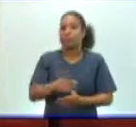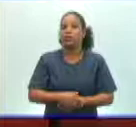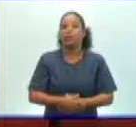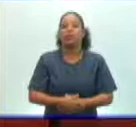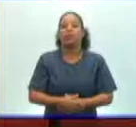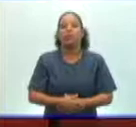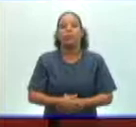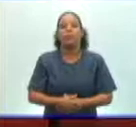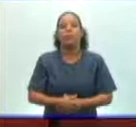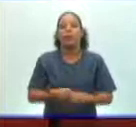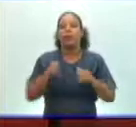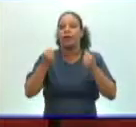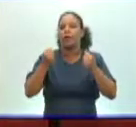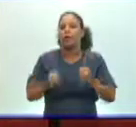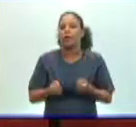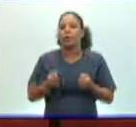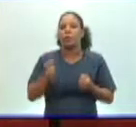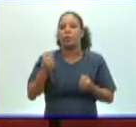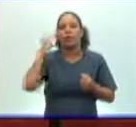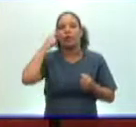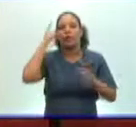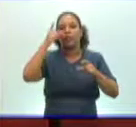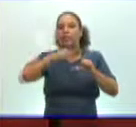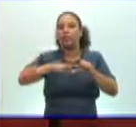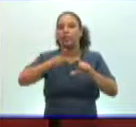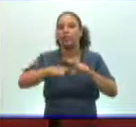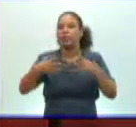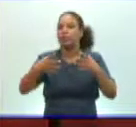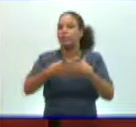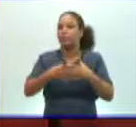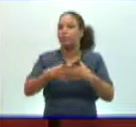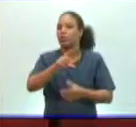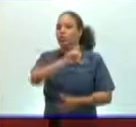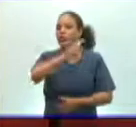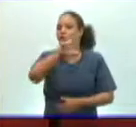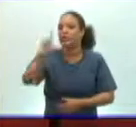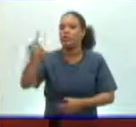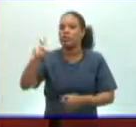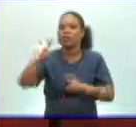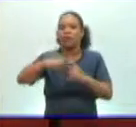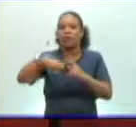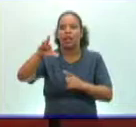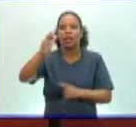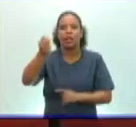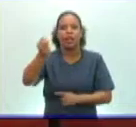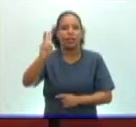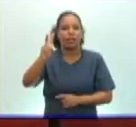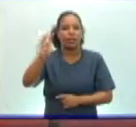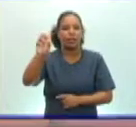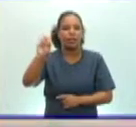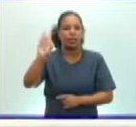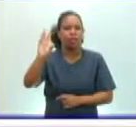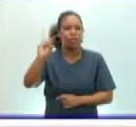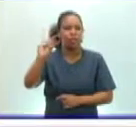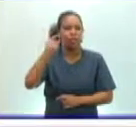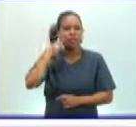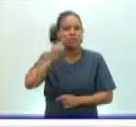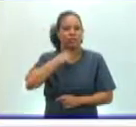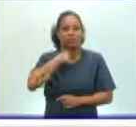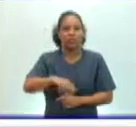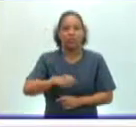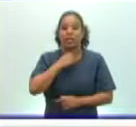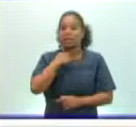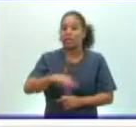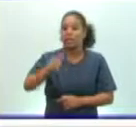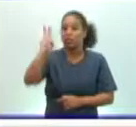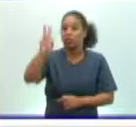el conocimiento relacionado con el teorema de las transversales. Vamos a ver qué nos plantea este. Es el ejercicio